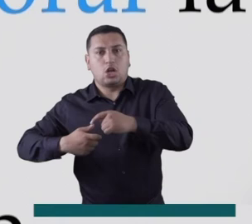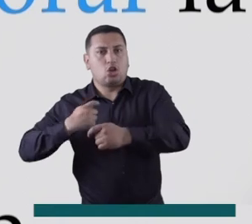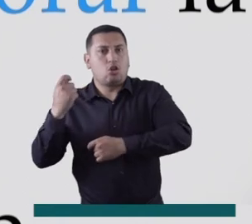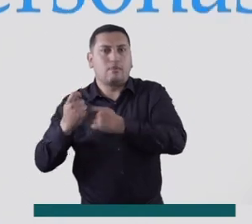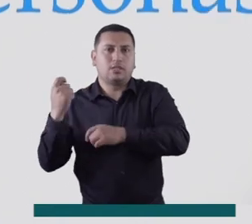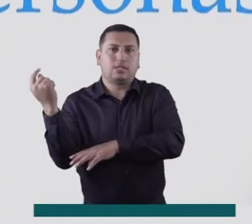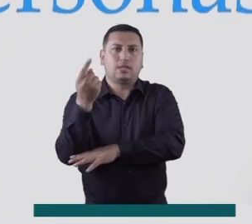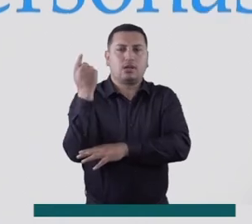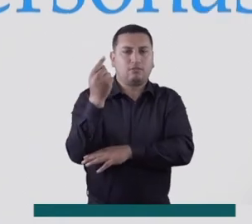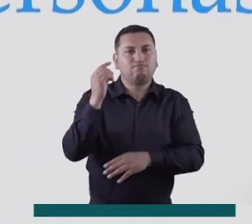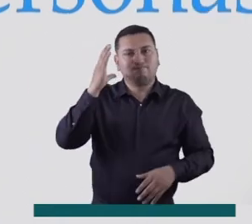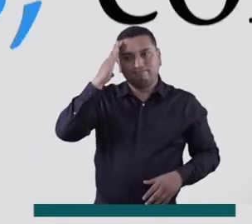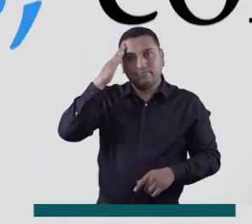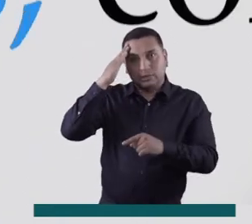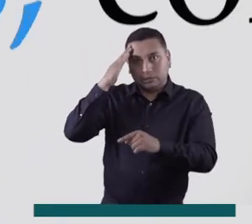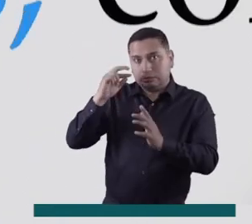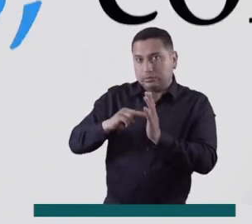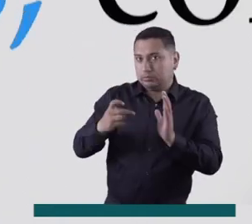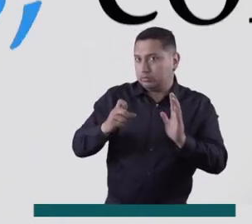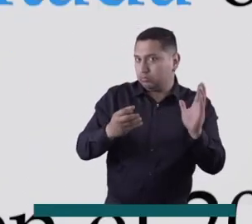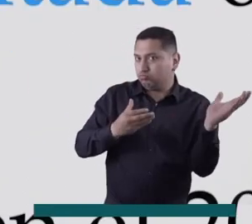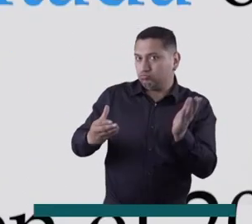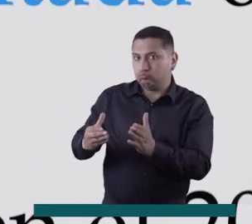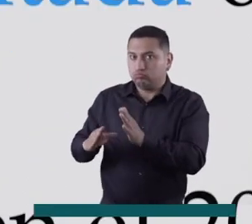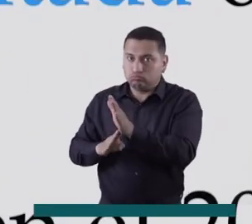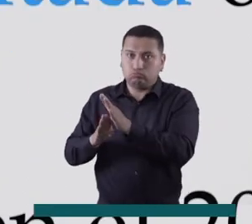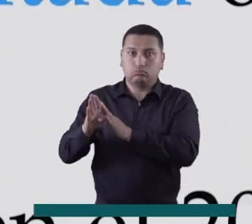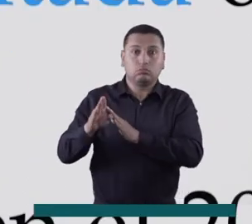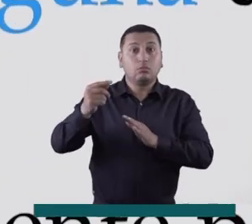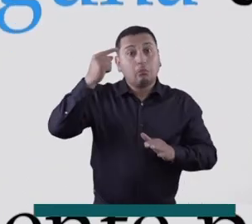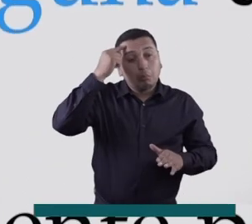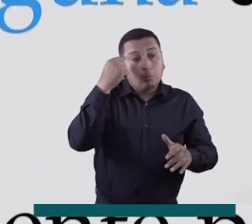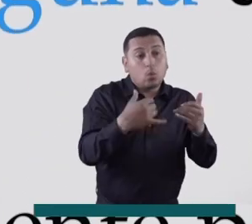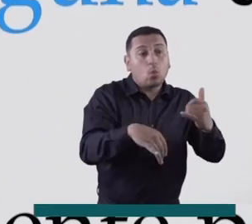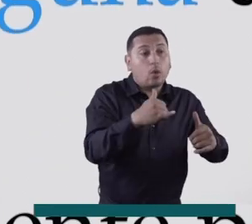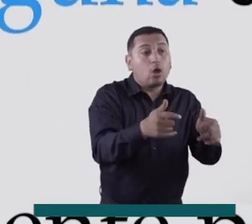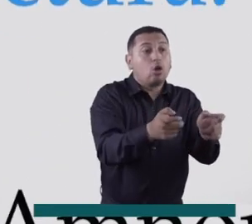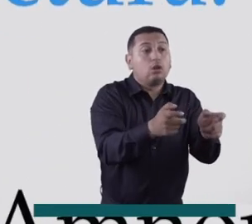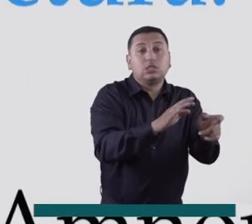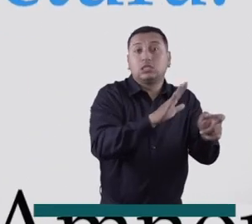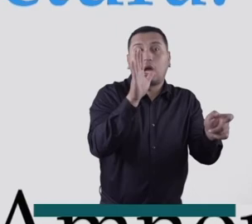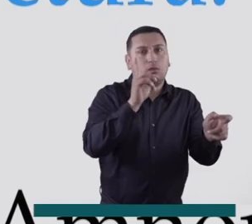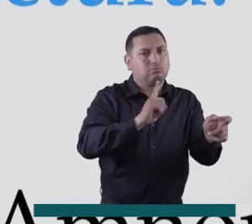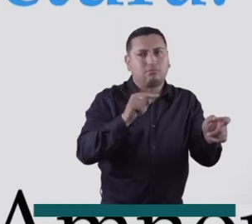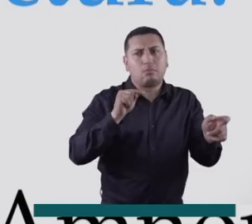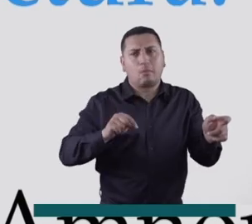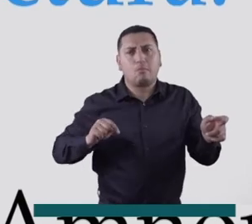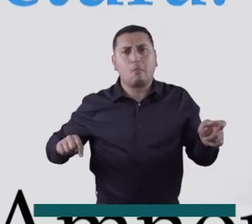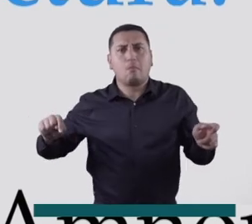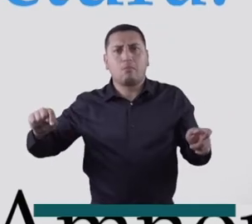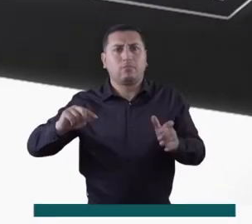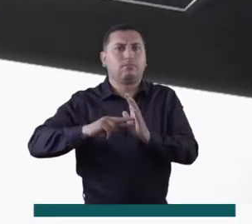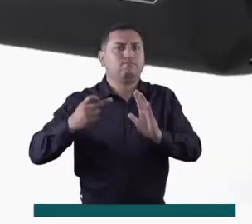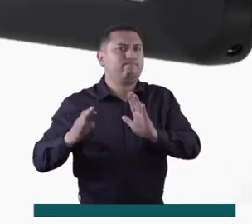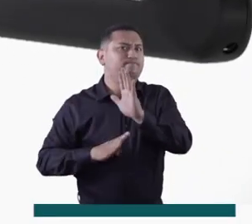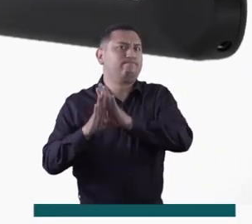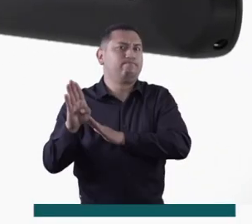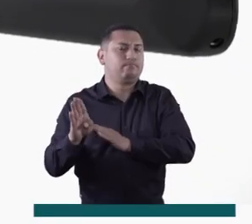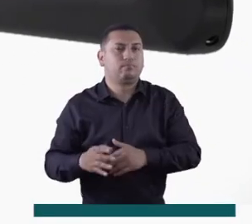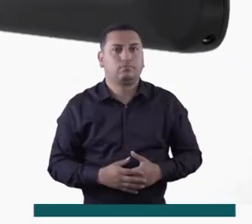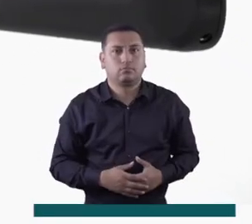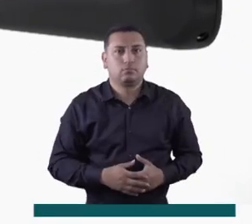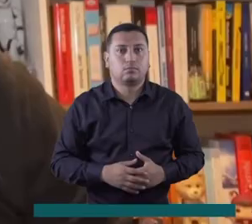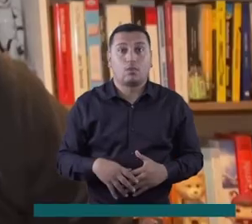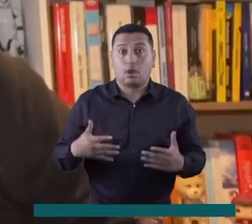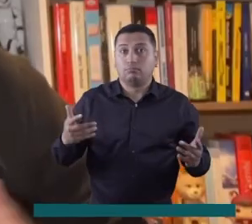el comercio, hay muchas empresas en el comercio general que saben el potencial y que están incursionando. Entonces, no solo los videojuegos, sino hoy en día muchas más apuestas por